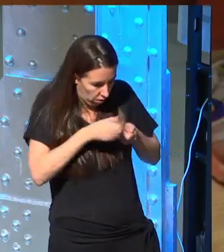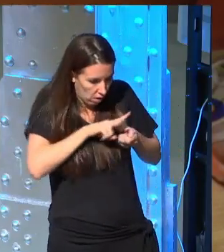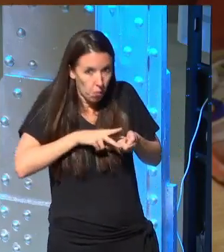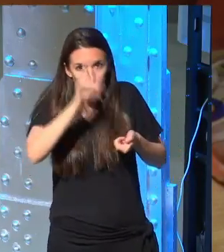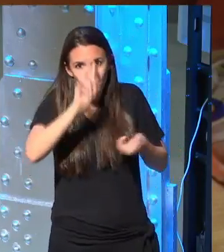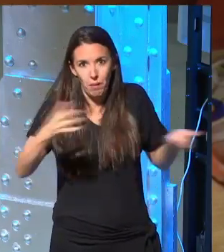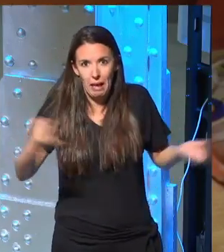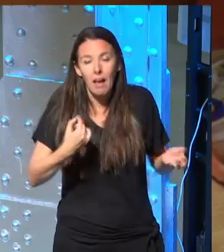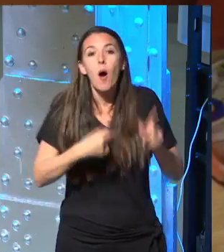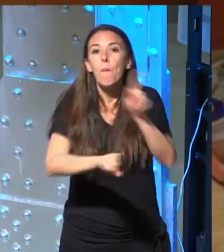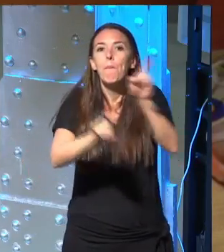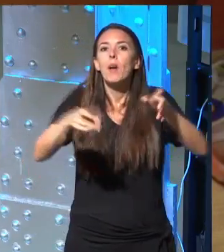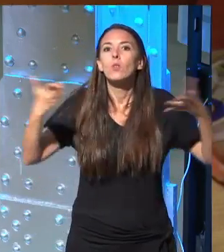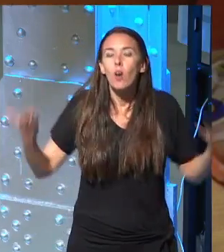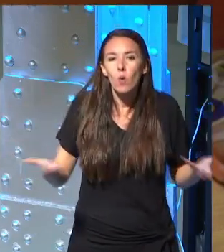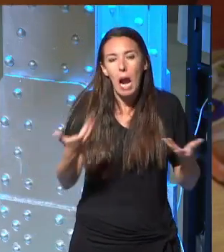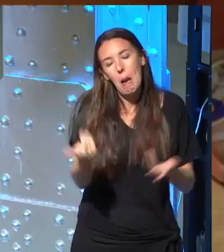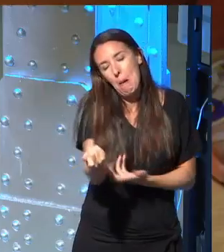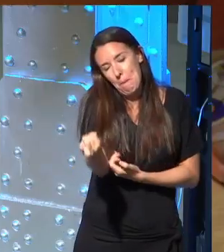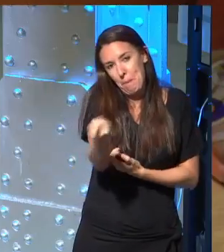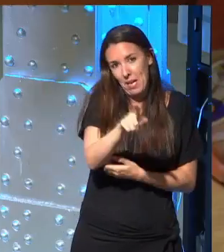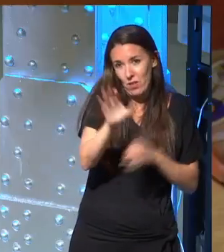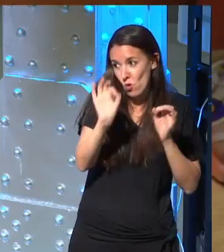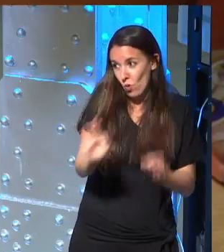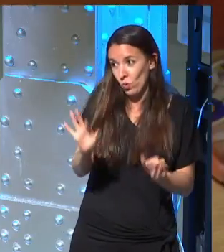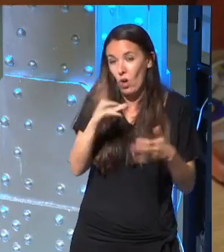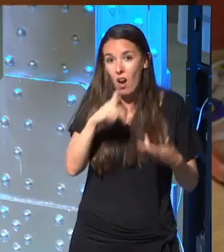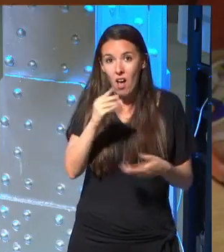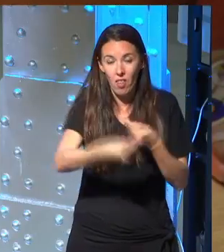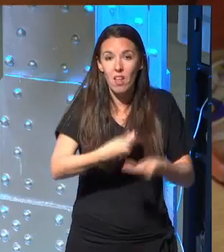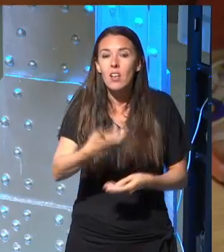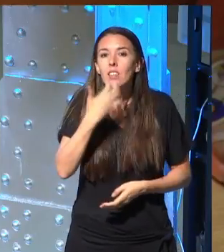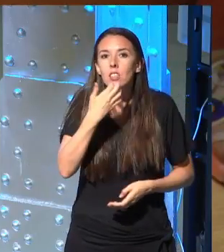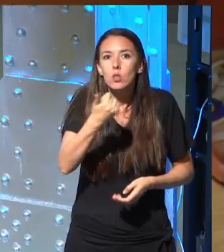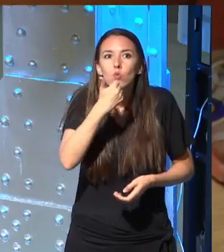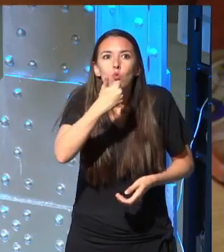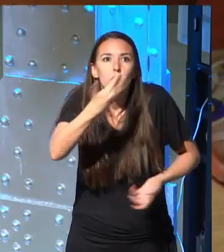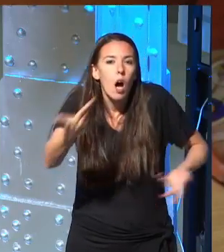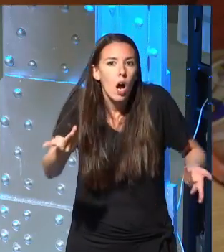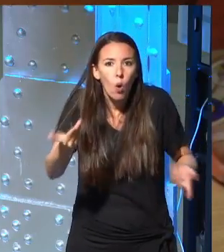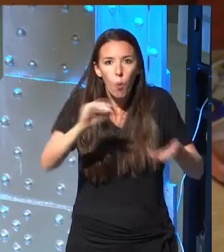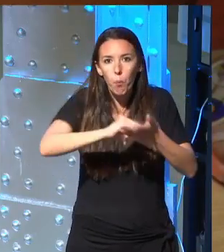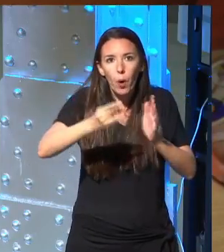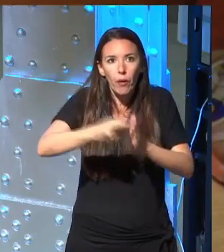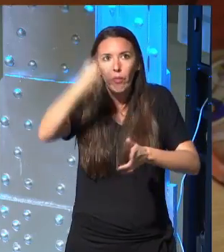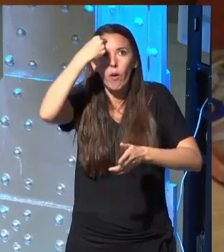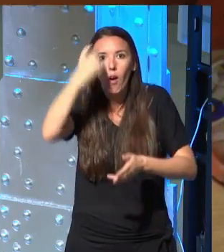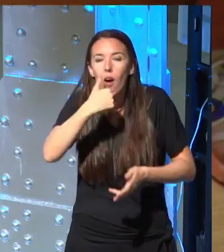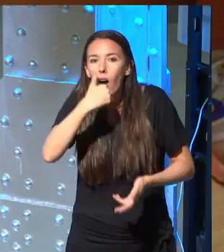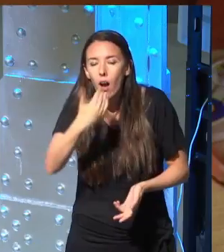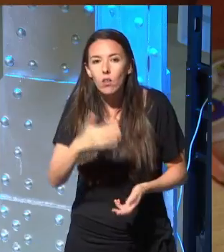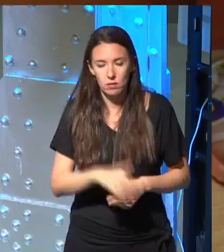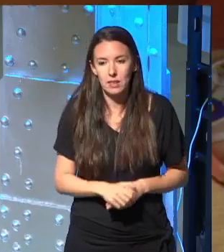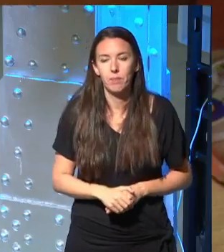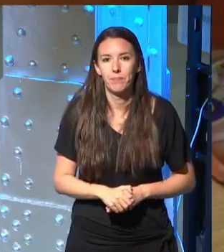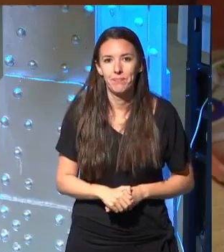bien. Y entonces mi pregunta era, bueno, parecida a la que te acaban de hacer, de si tienes algún tipo de proyecto en mente.